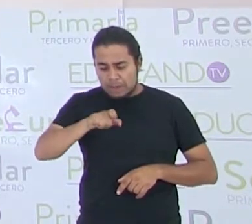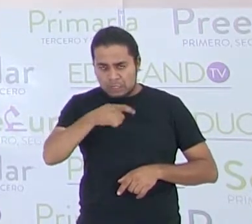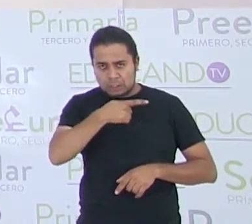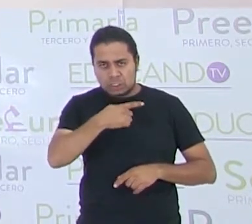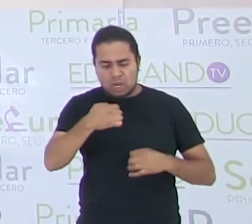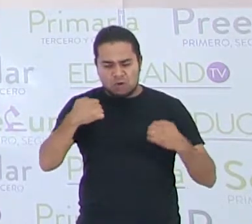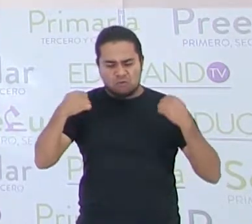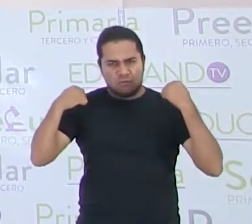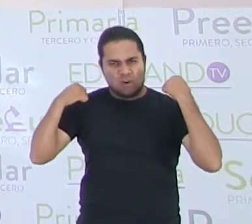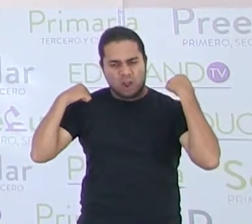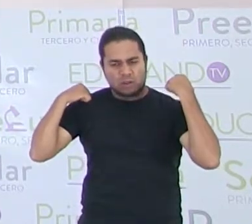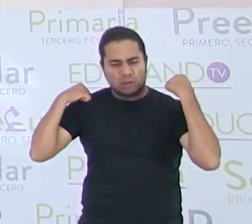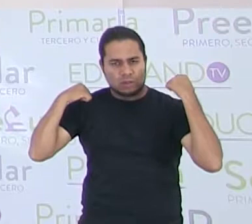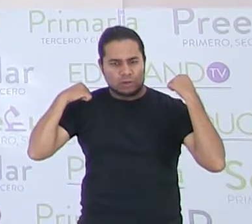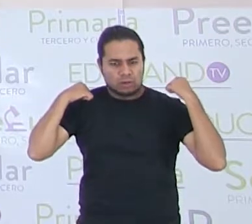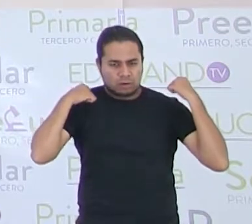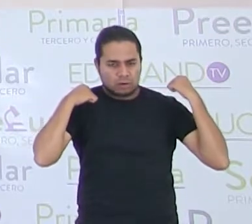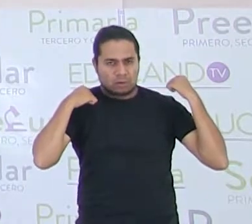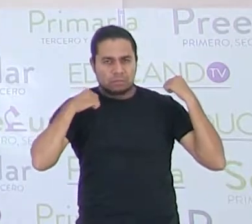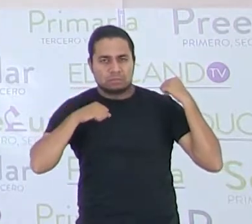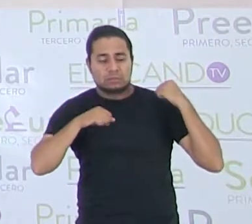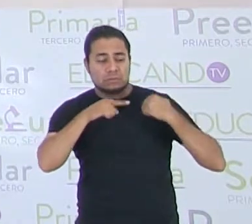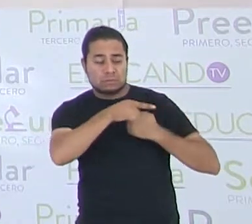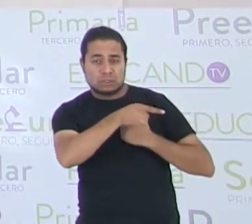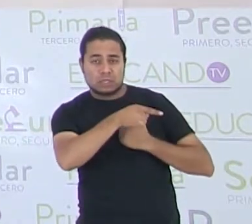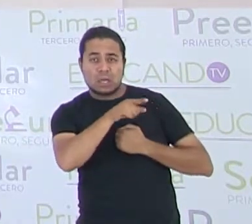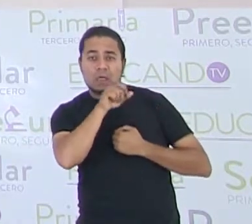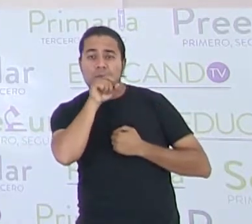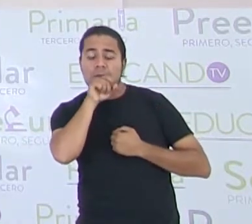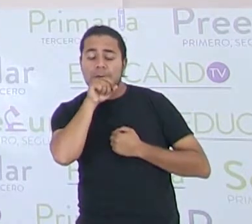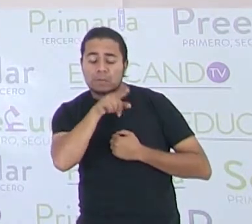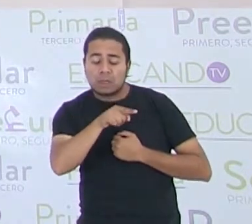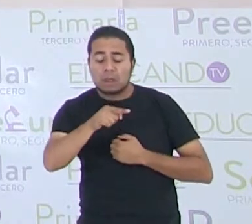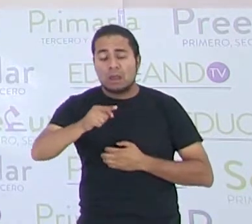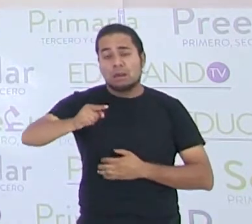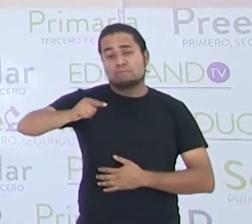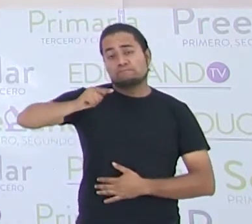¿Qué más dice? Presumido.